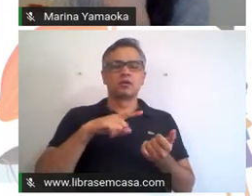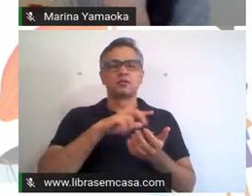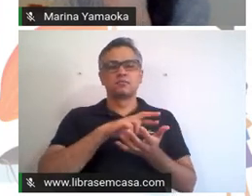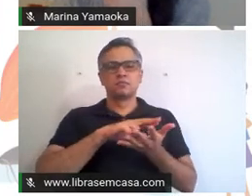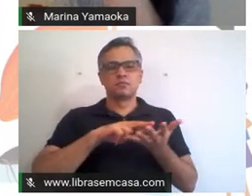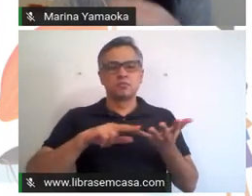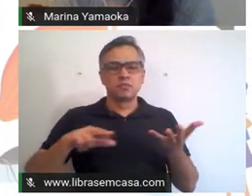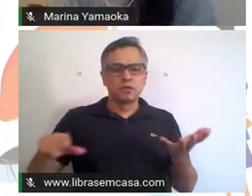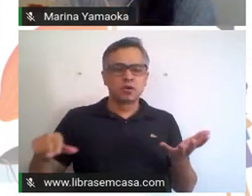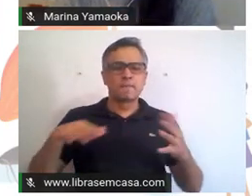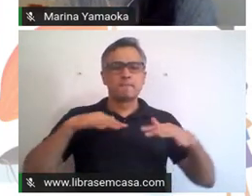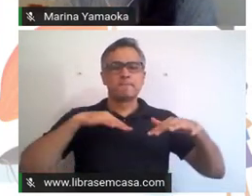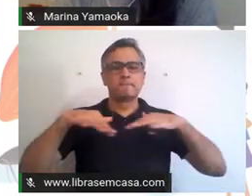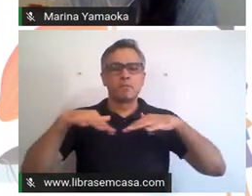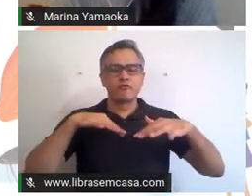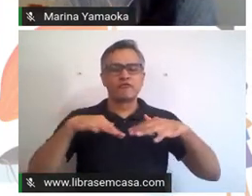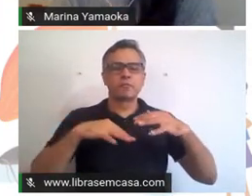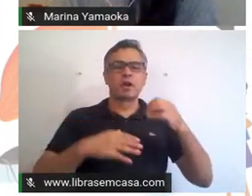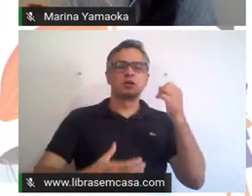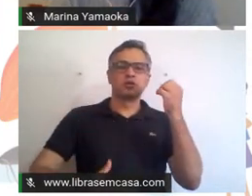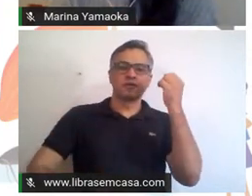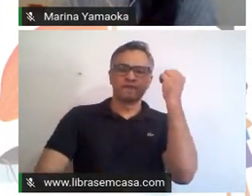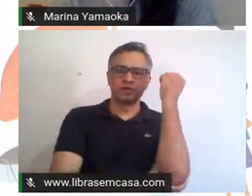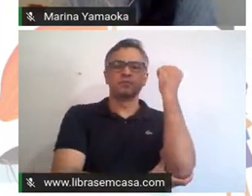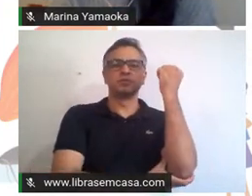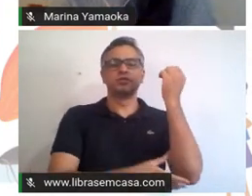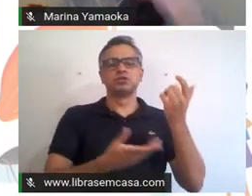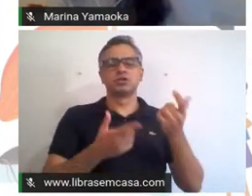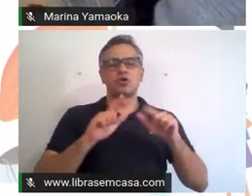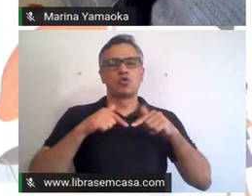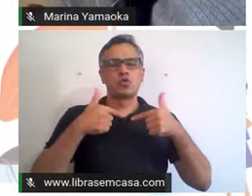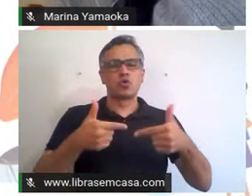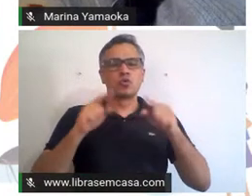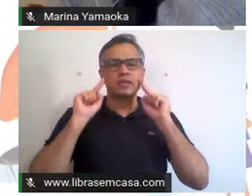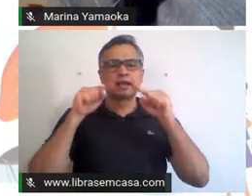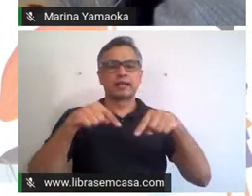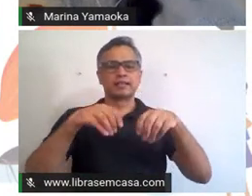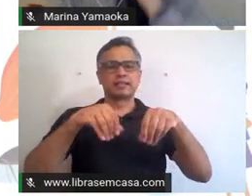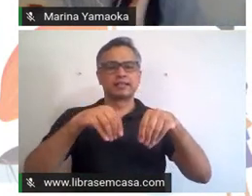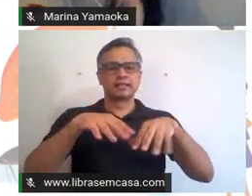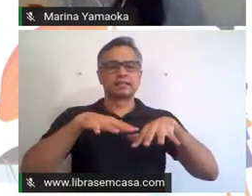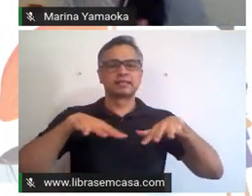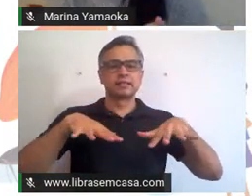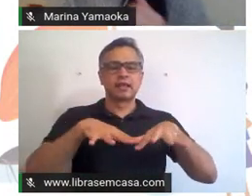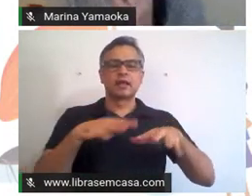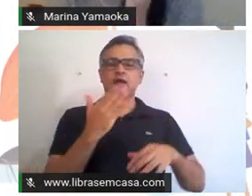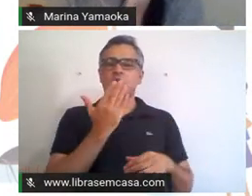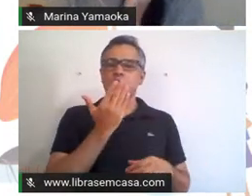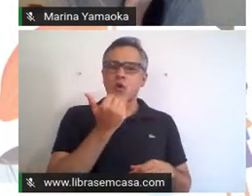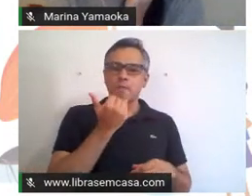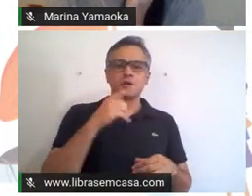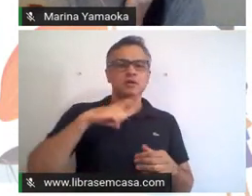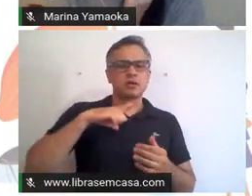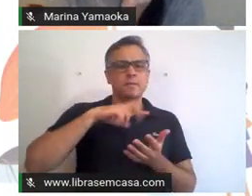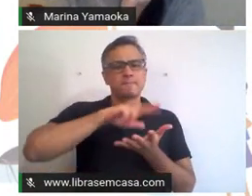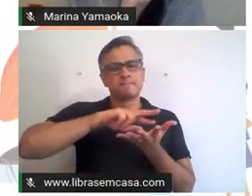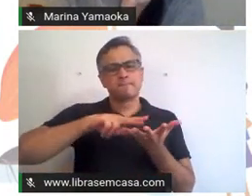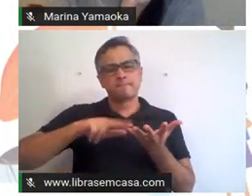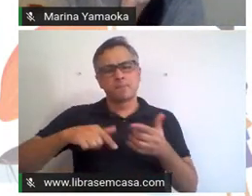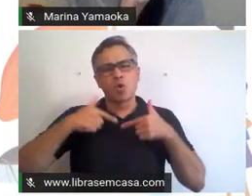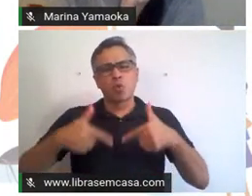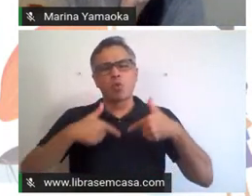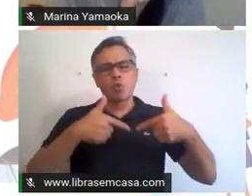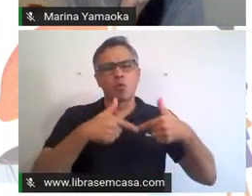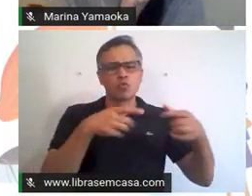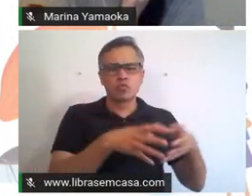hasta los movimientos de lucha por la tierra, en fin, la comida tiene un montón de causas en las que convergen y que